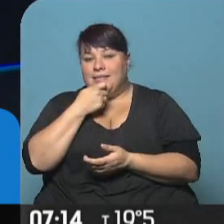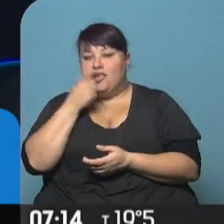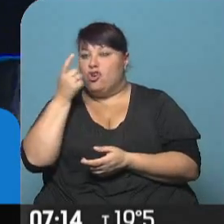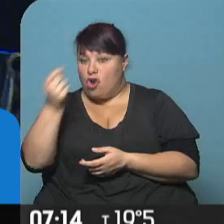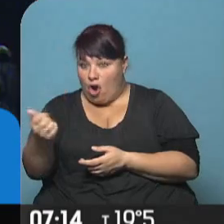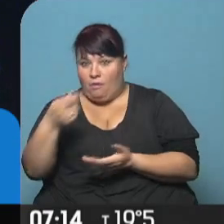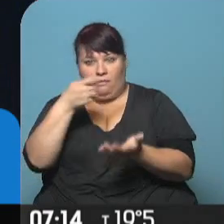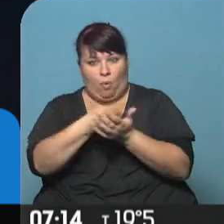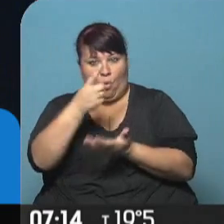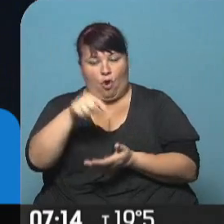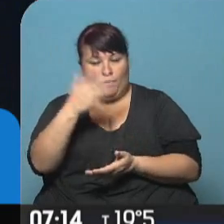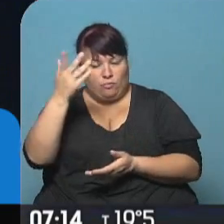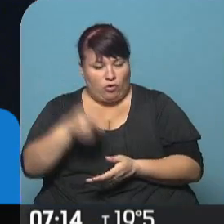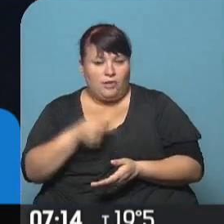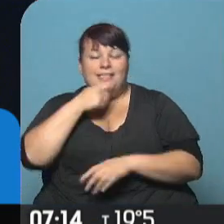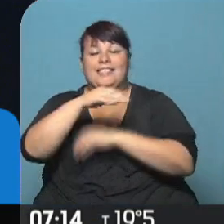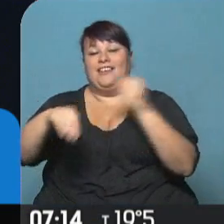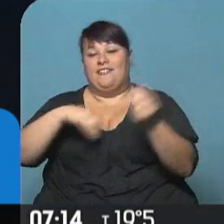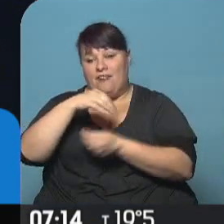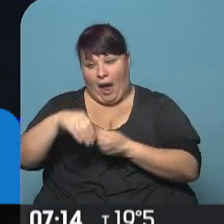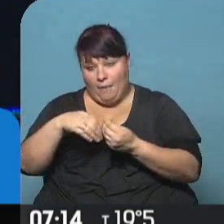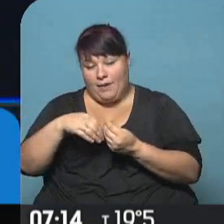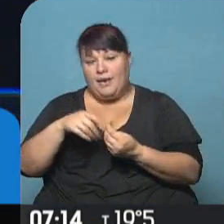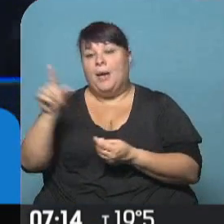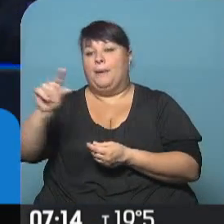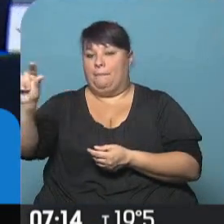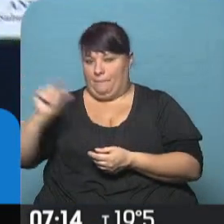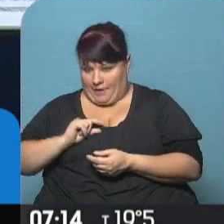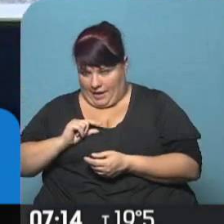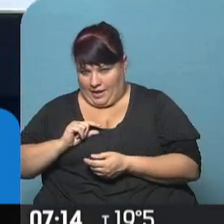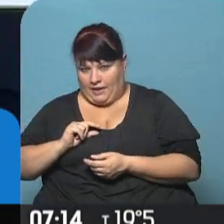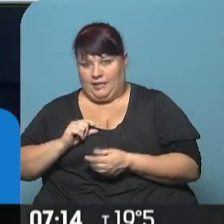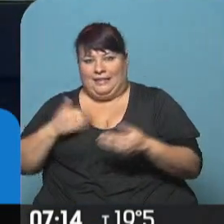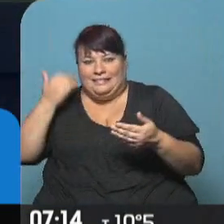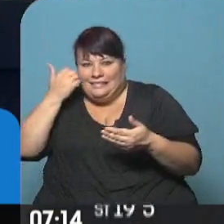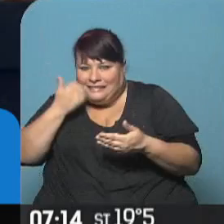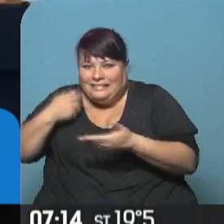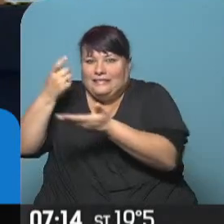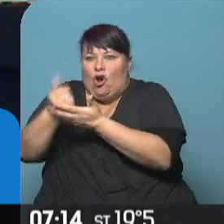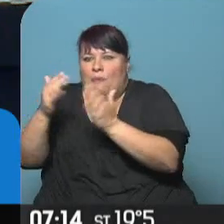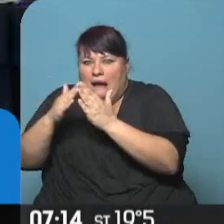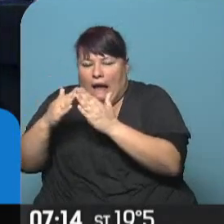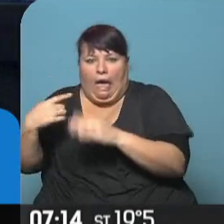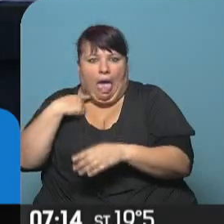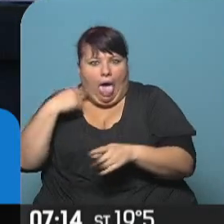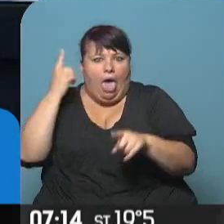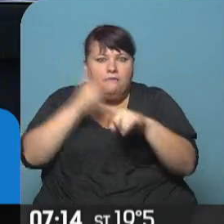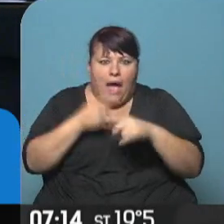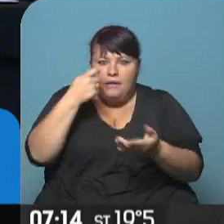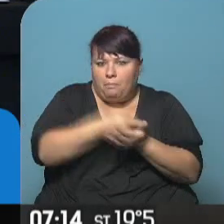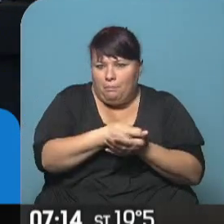la compra, y entonces para una familia que tomó un crédito y llega con lo justo a comprar una vivienda, se encuentra con que además tiene que